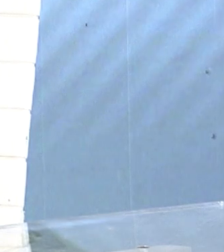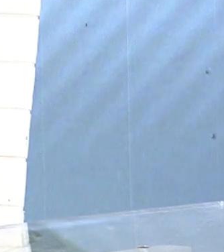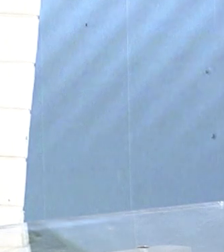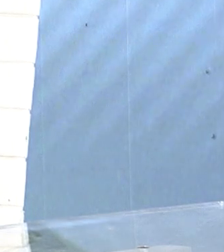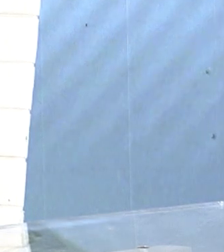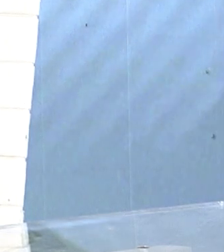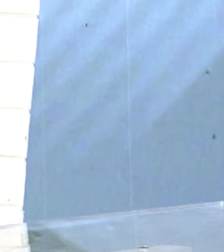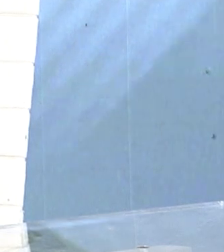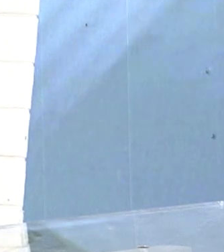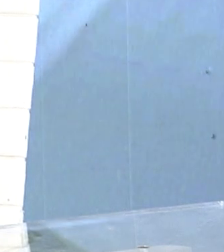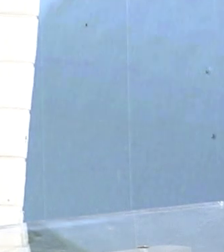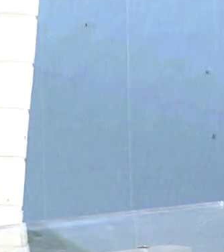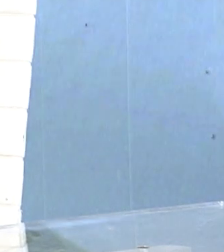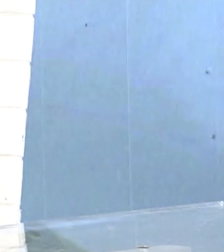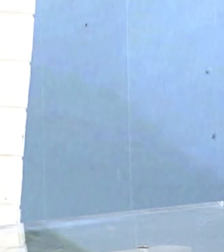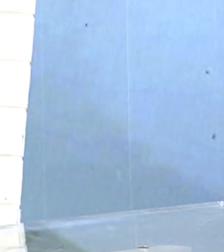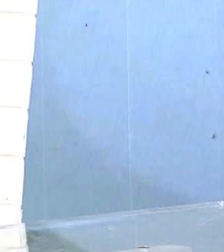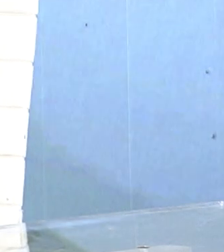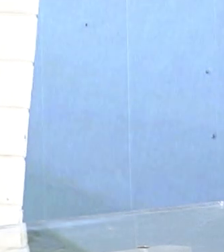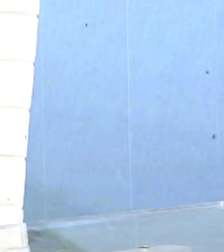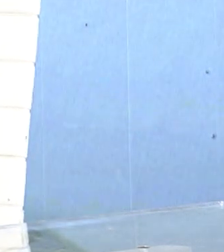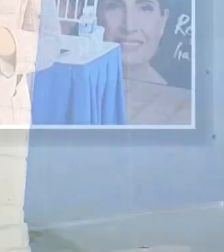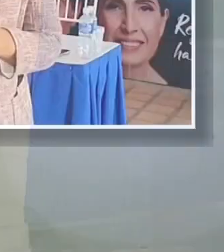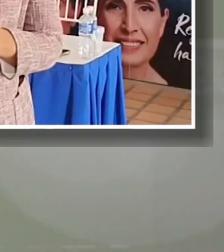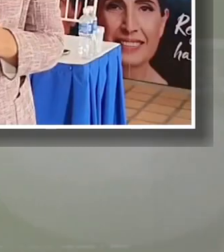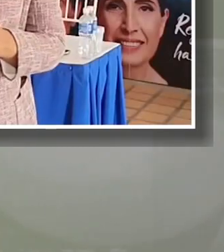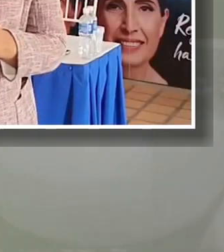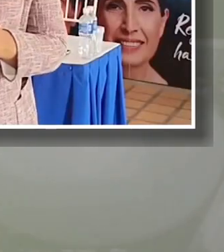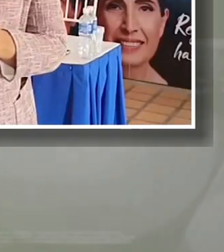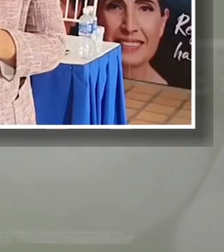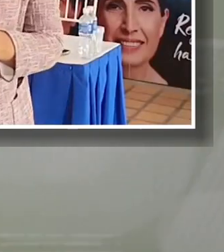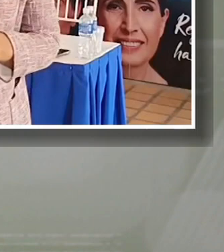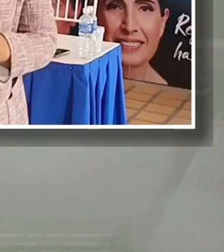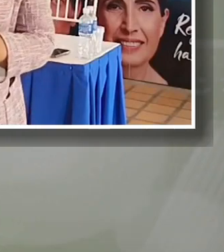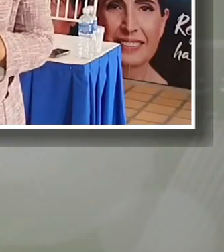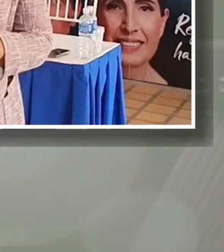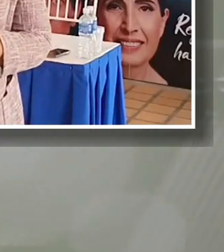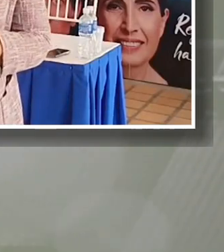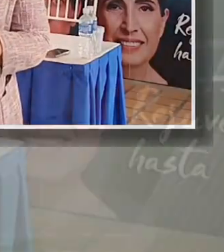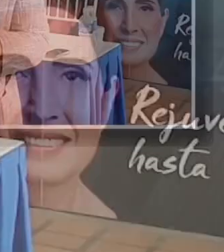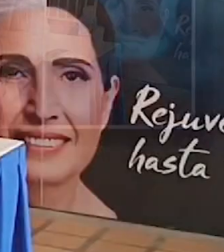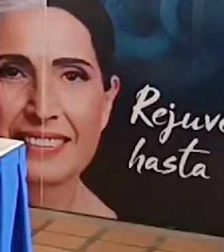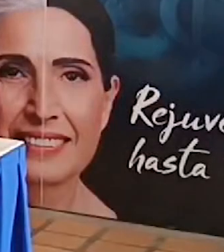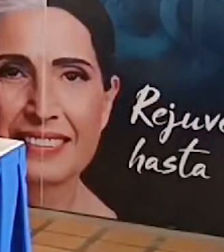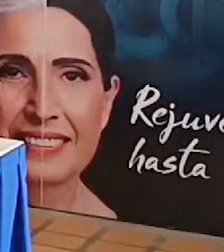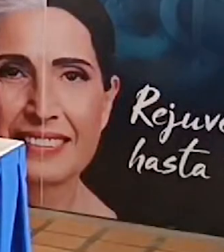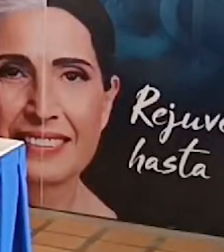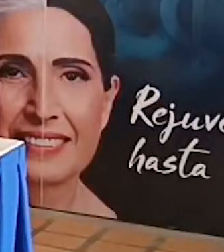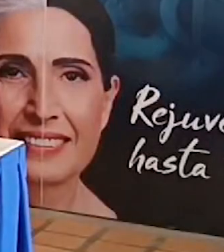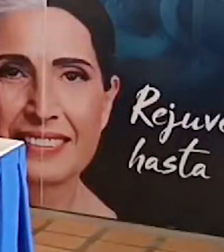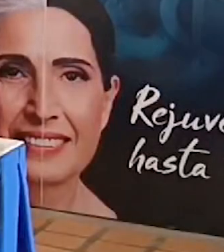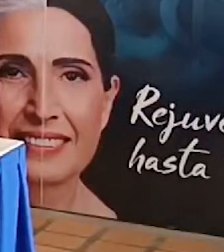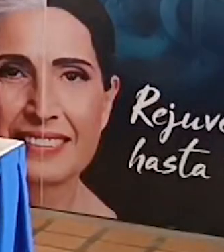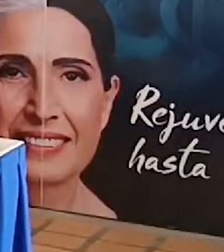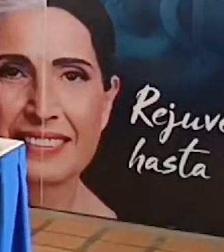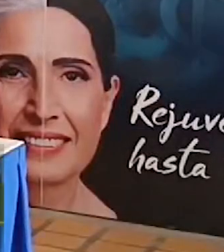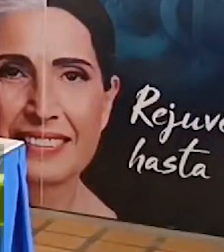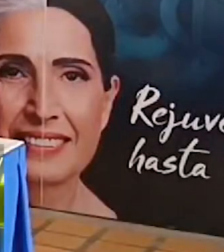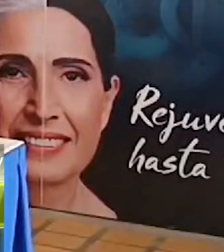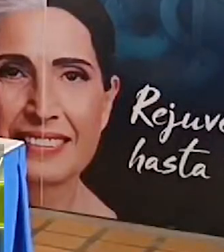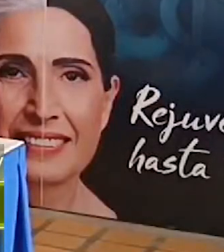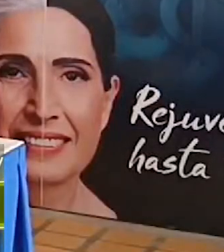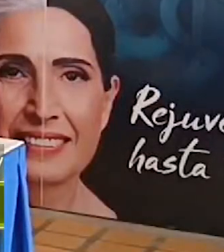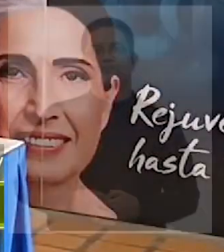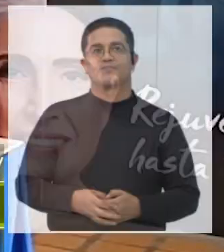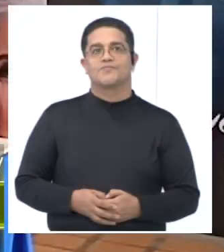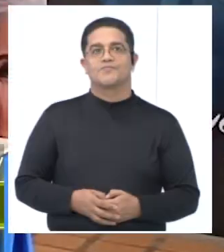sobre el Congreso de Antienvejecimiento. Sí, muchas gracias por el contacto informativo que establecemos a esta hora.